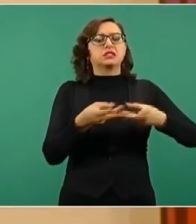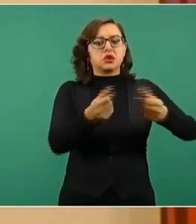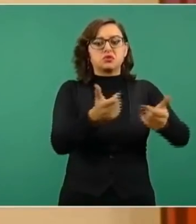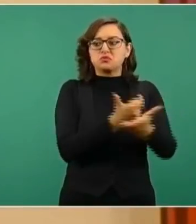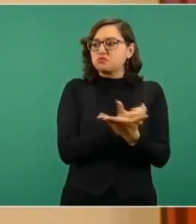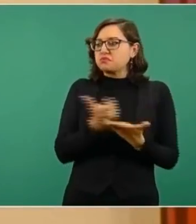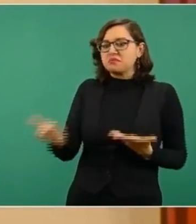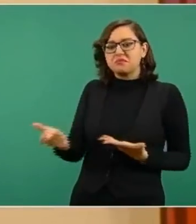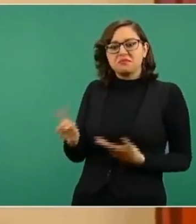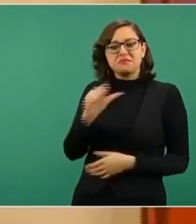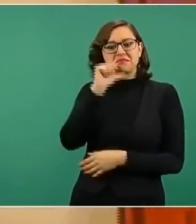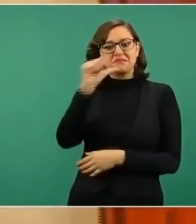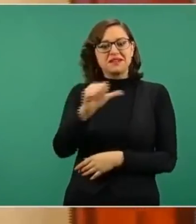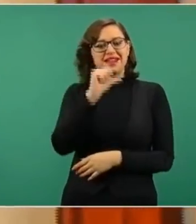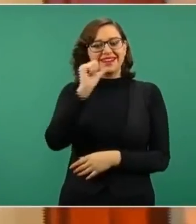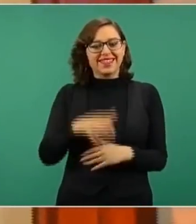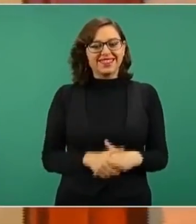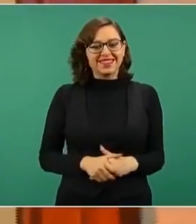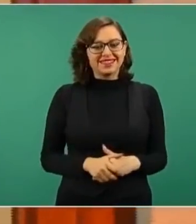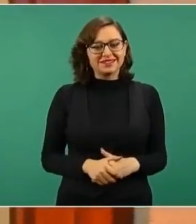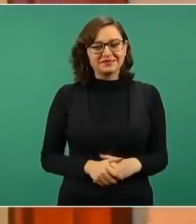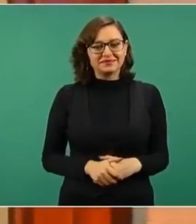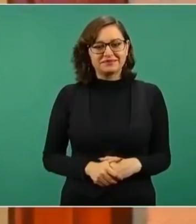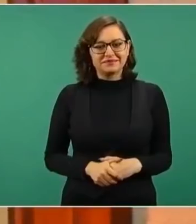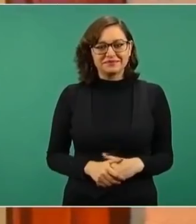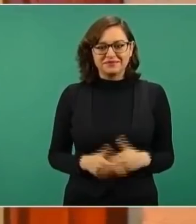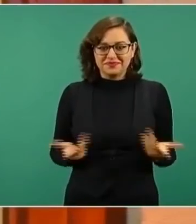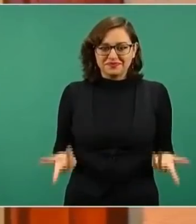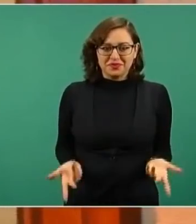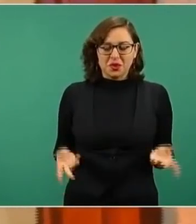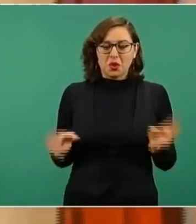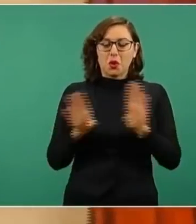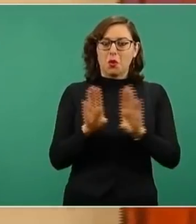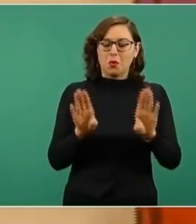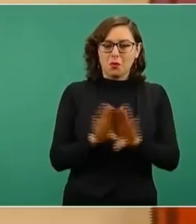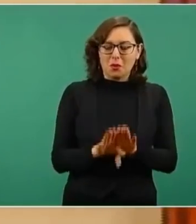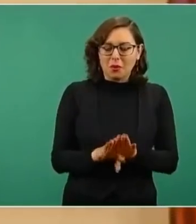y la CFE deja de recibir ingresos por eso, ni